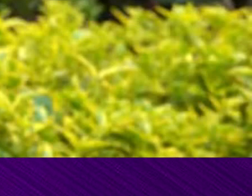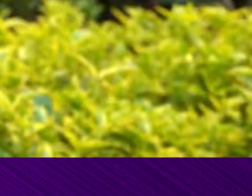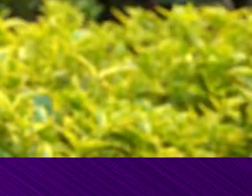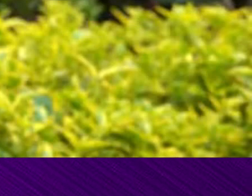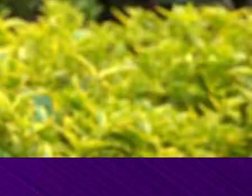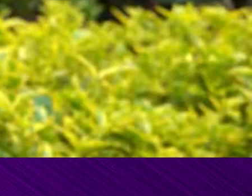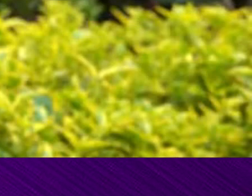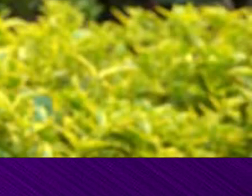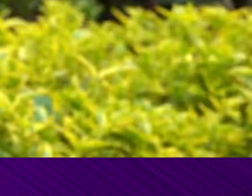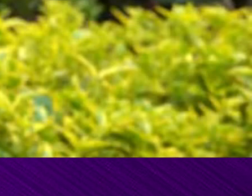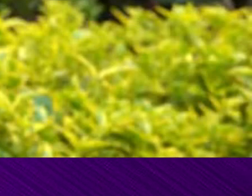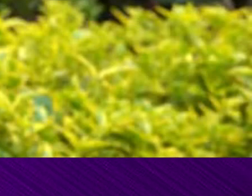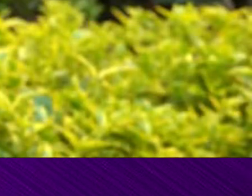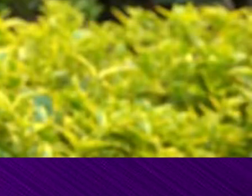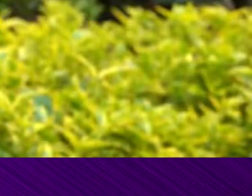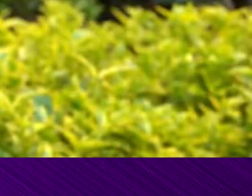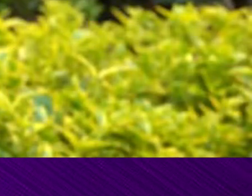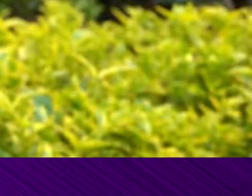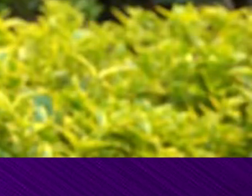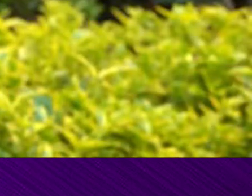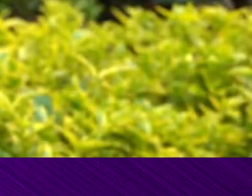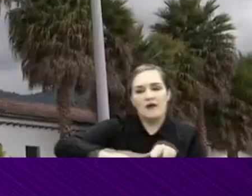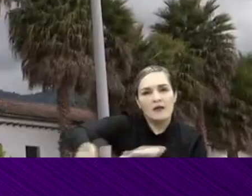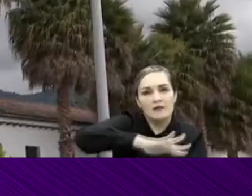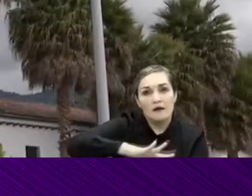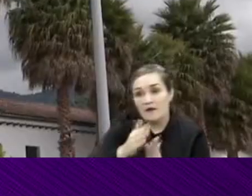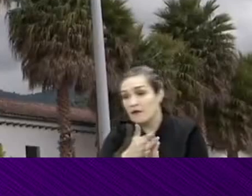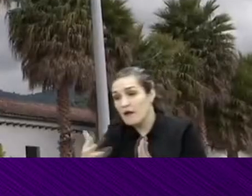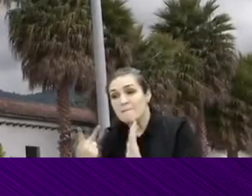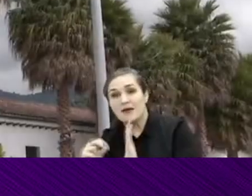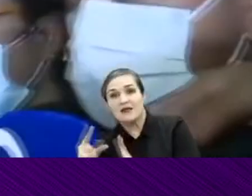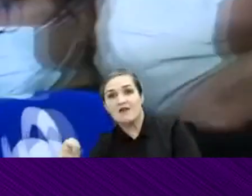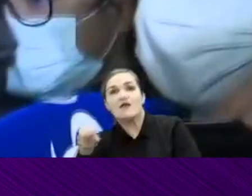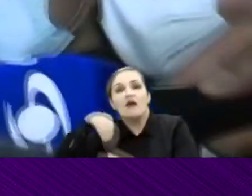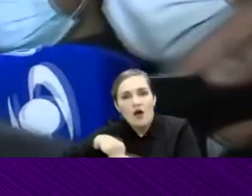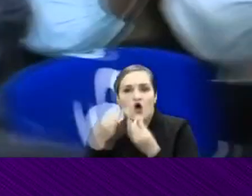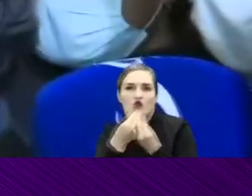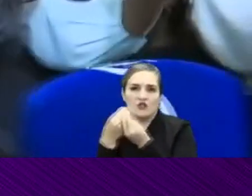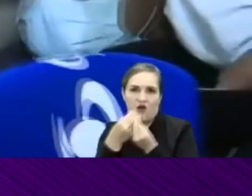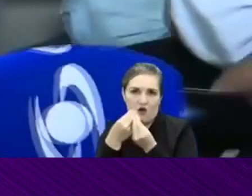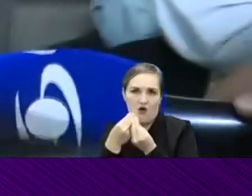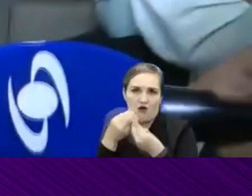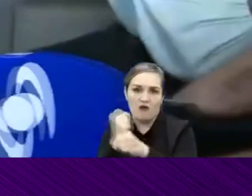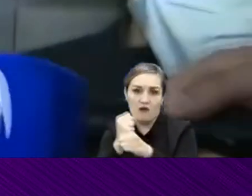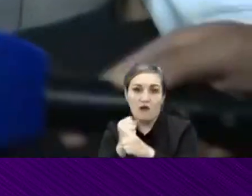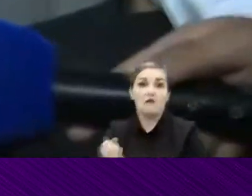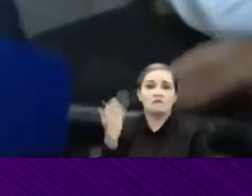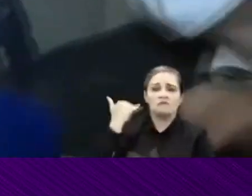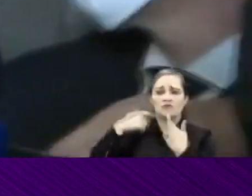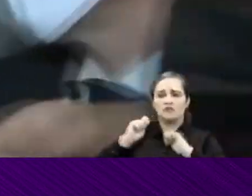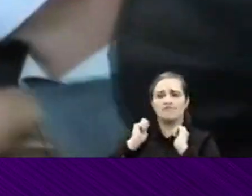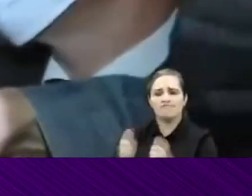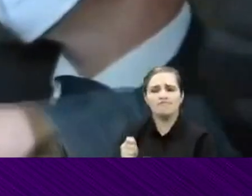proceso del paro nacional y sobre todo la agenda de derechos humanos de la ciudad. También fue secretaria general de la alcaldía de esta ciudad y en 2010